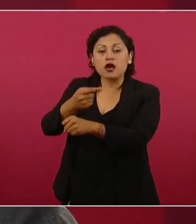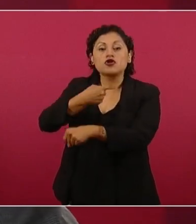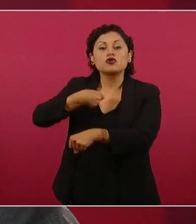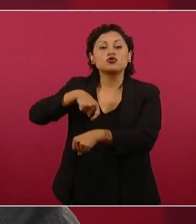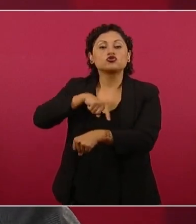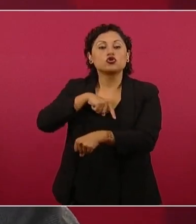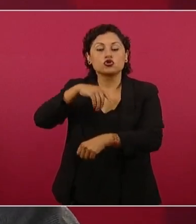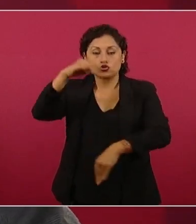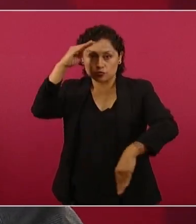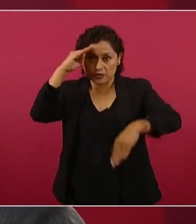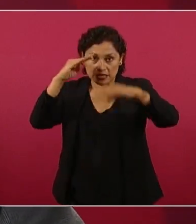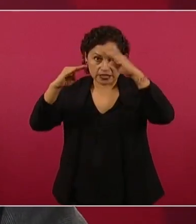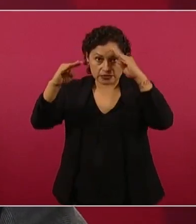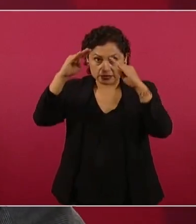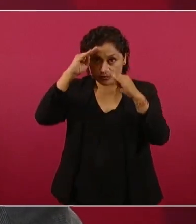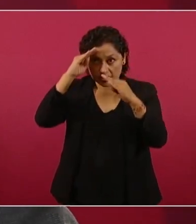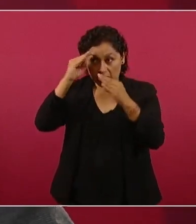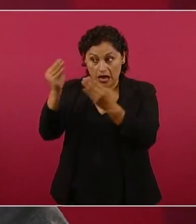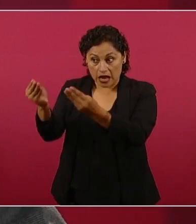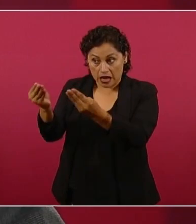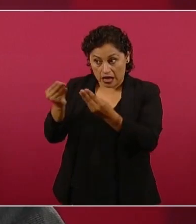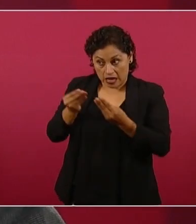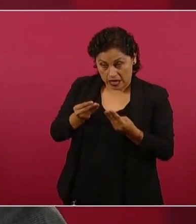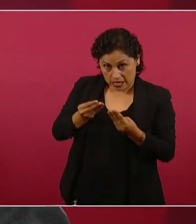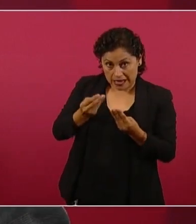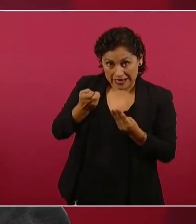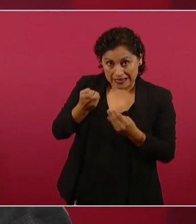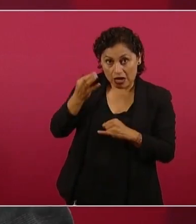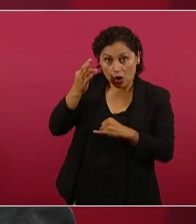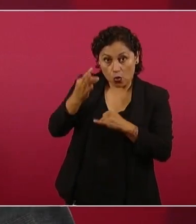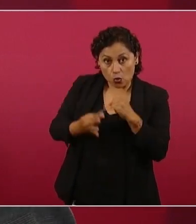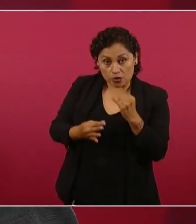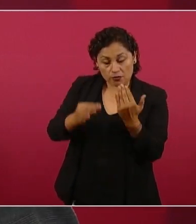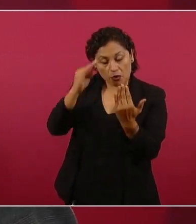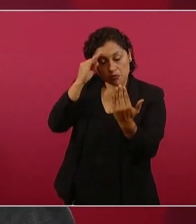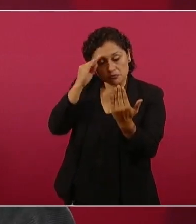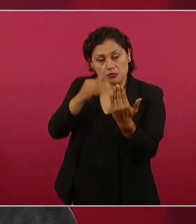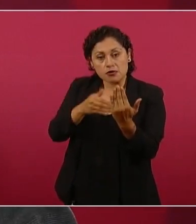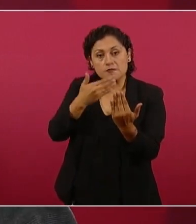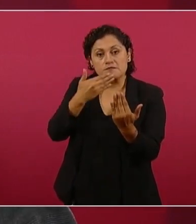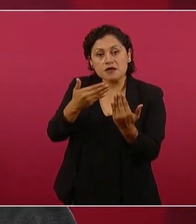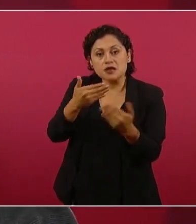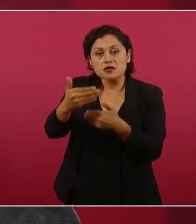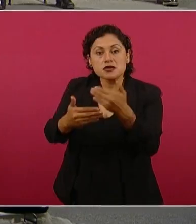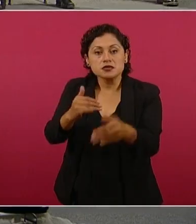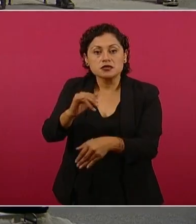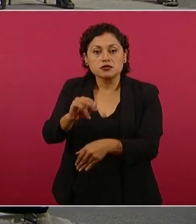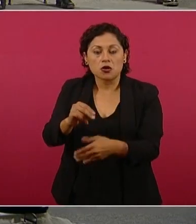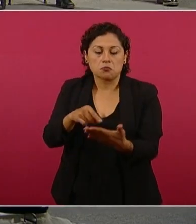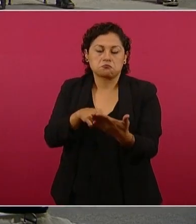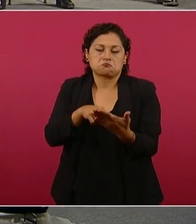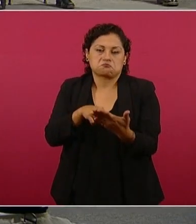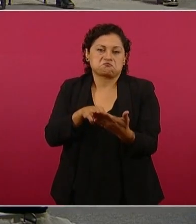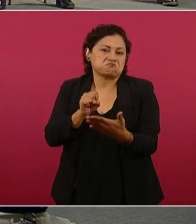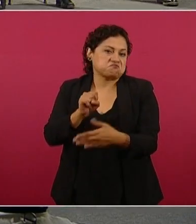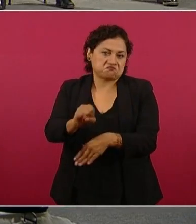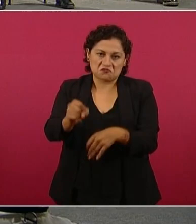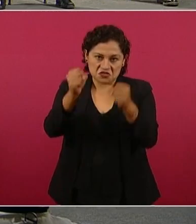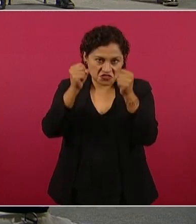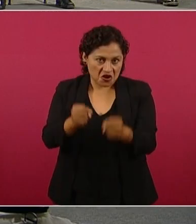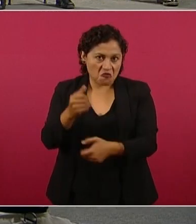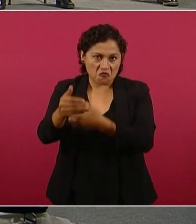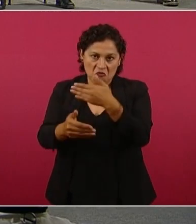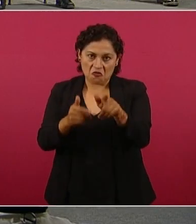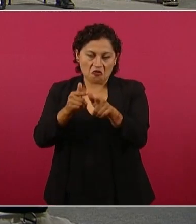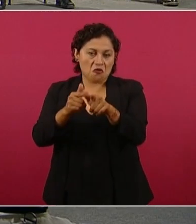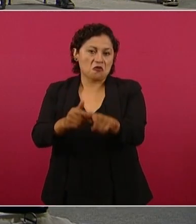último trazo que se nos ha ofrecido es pertinente. Lo más probable es que lo será. No se preocupen. Lo